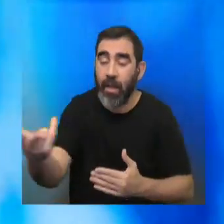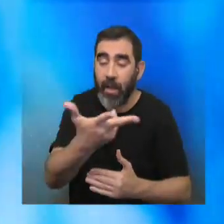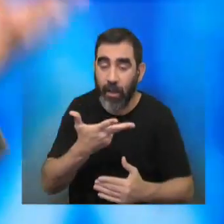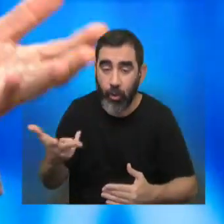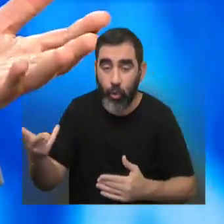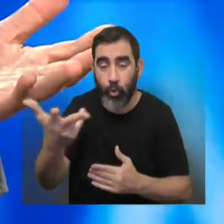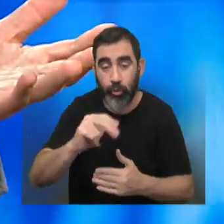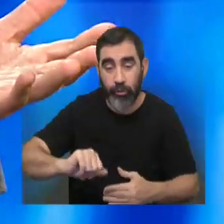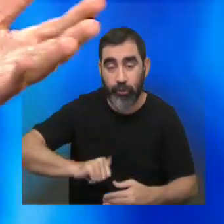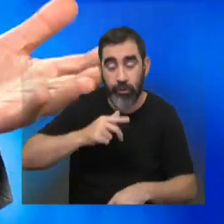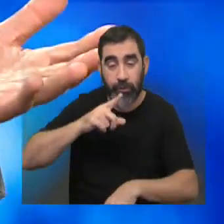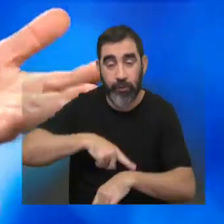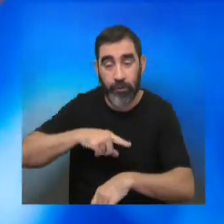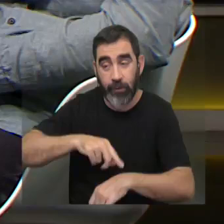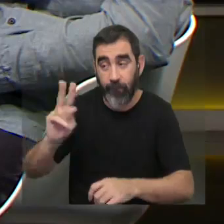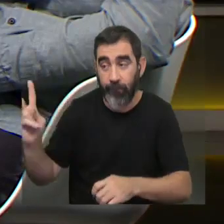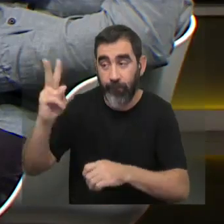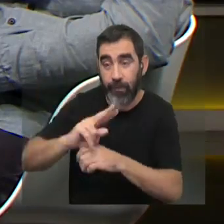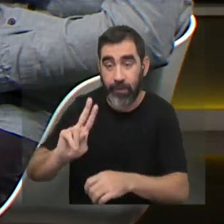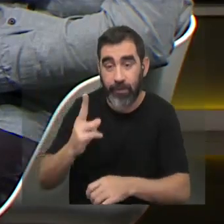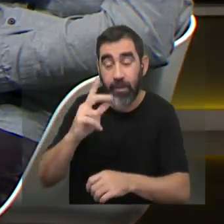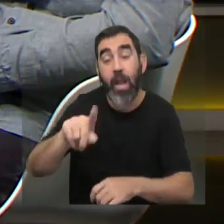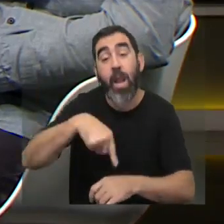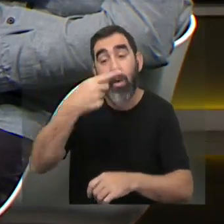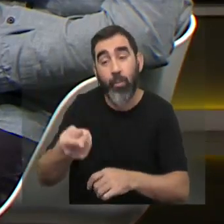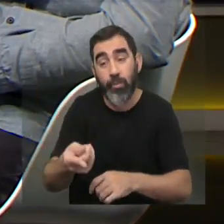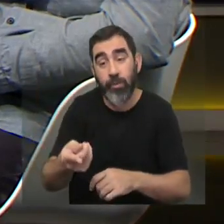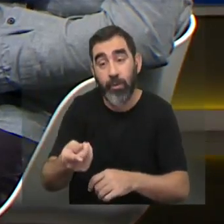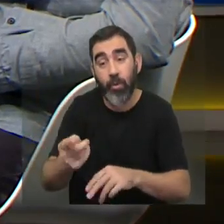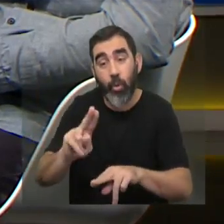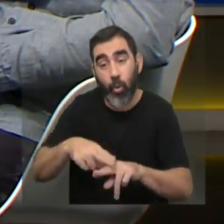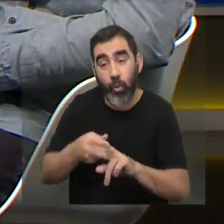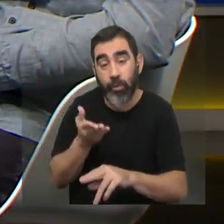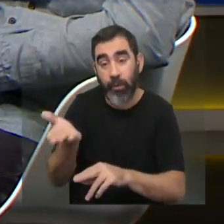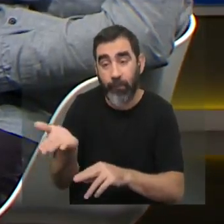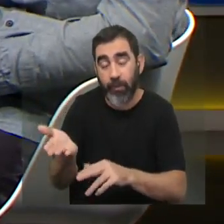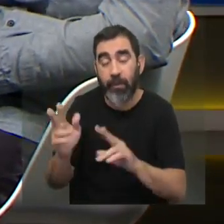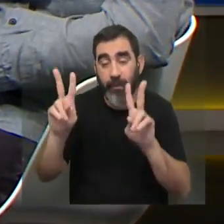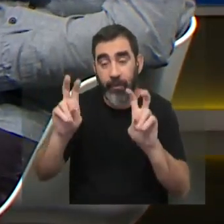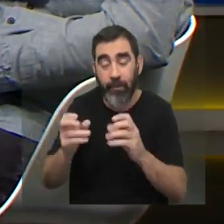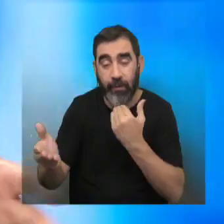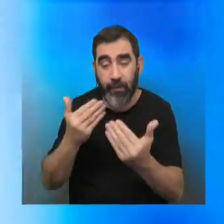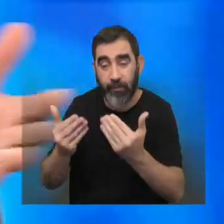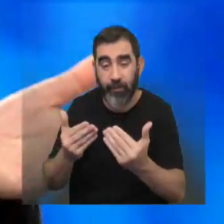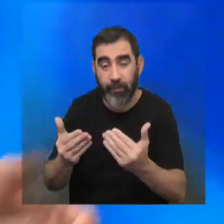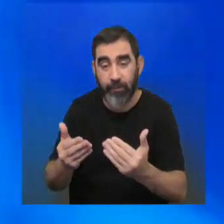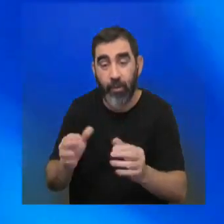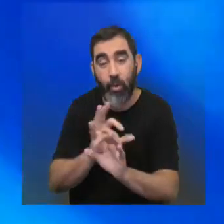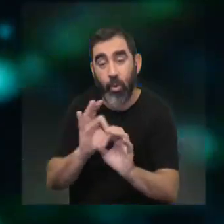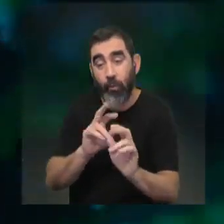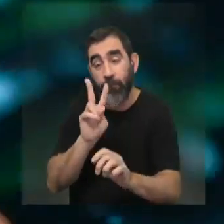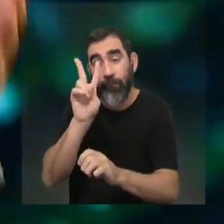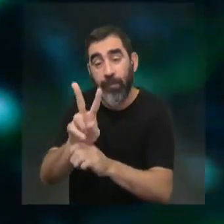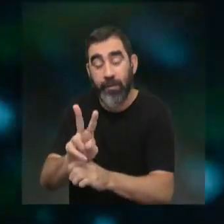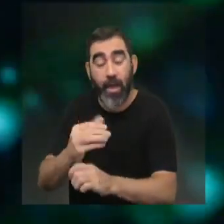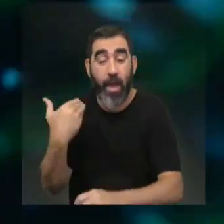por aprovechar su estancia en Uruguay. La próxima vuelta, Sergio, te los vuelvo a pedir, seguimos con este tema, o los iremos a visitar a la